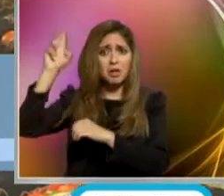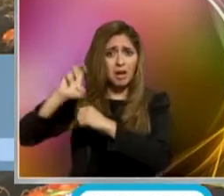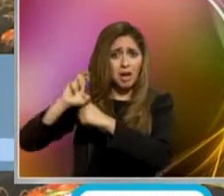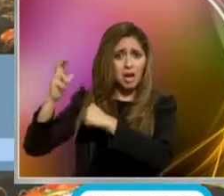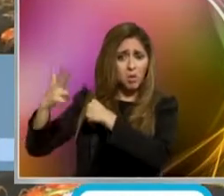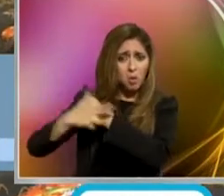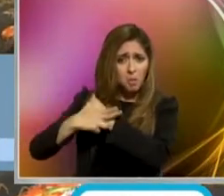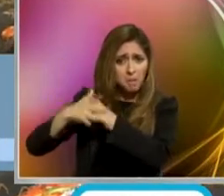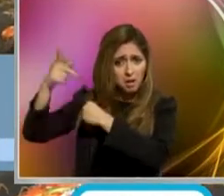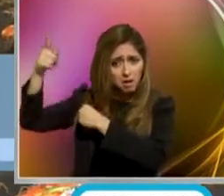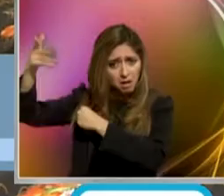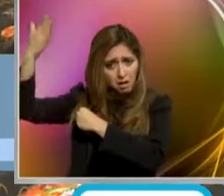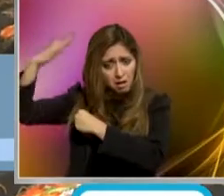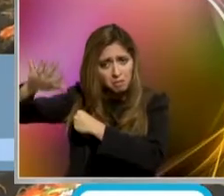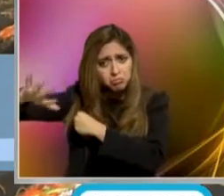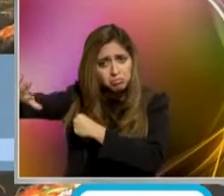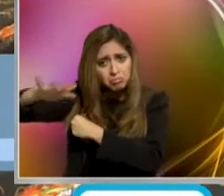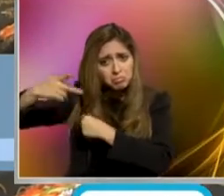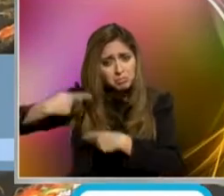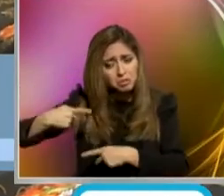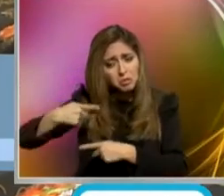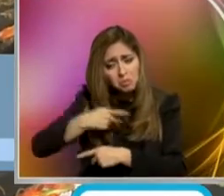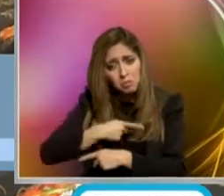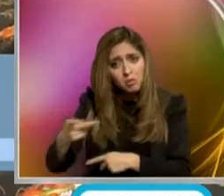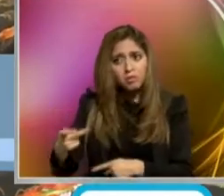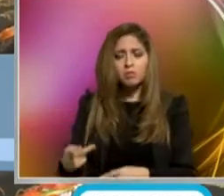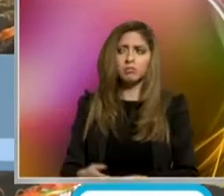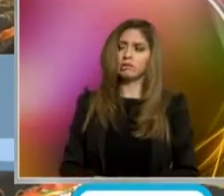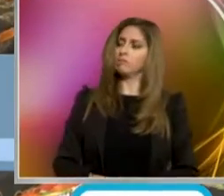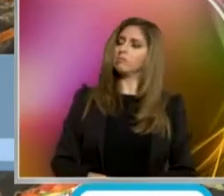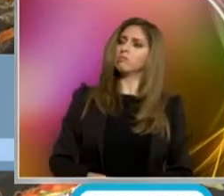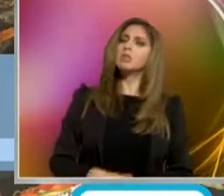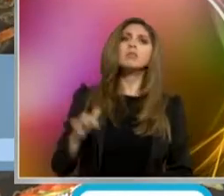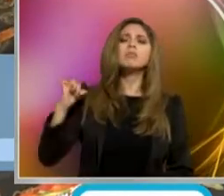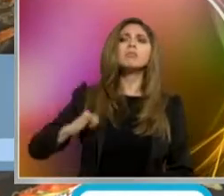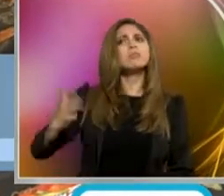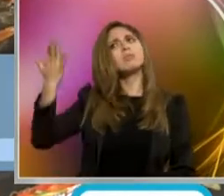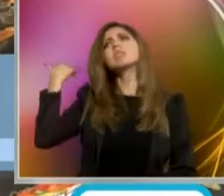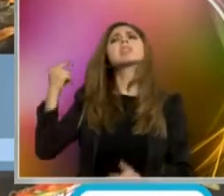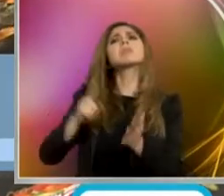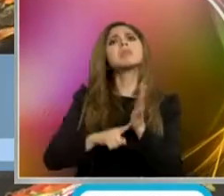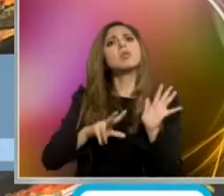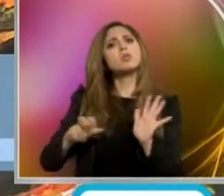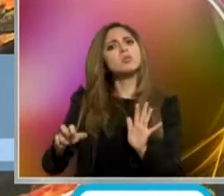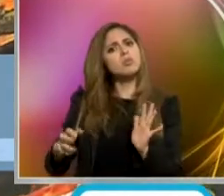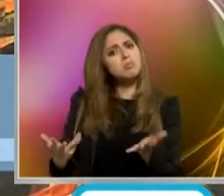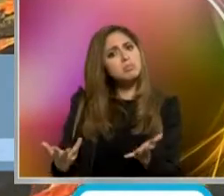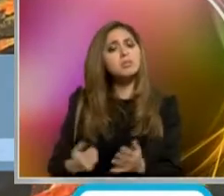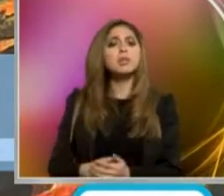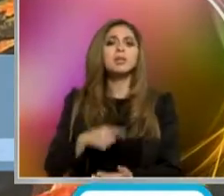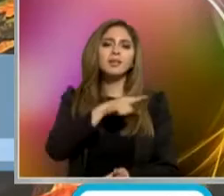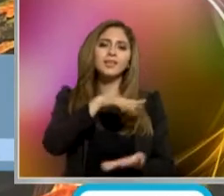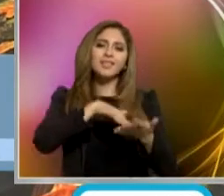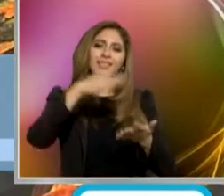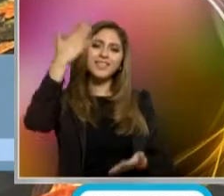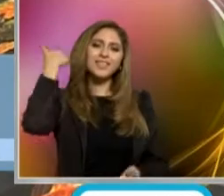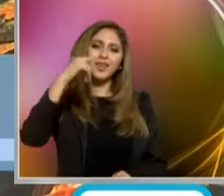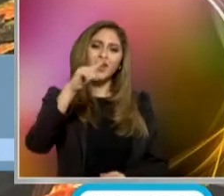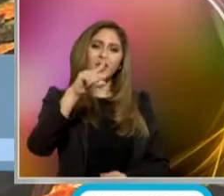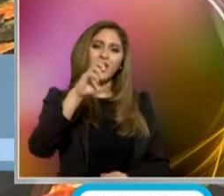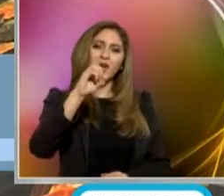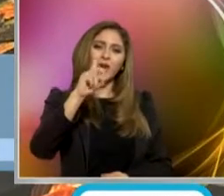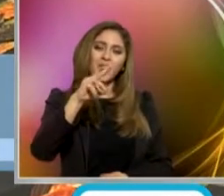Países Bajos. 1800. Mira, Mira, ¿desde qué cuándo? antigüedad. Tenía tiene mucho esto. que ver con la literatura. Lord Byron en sus